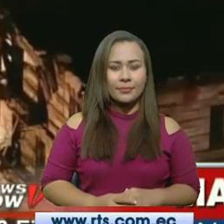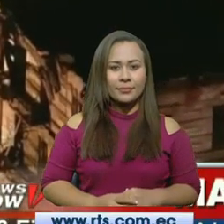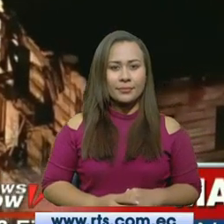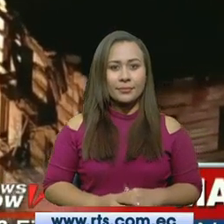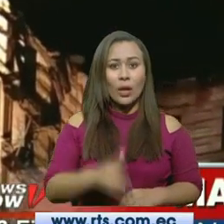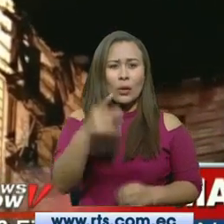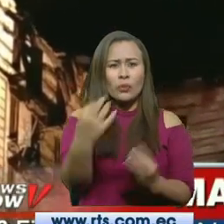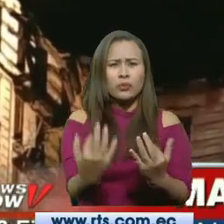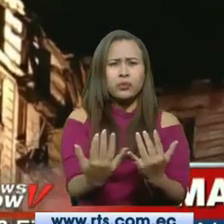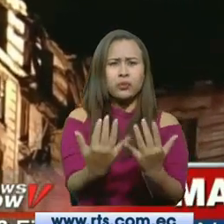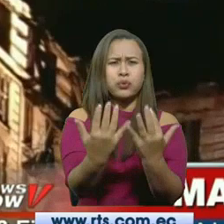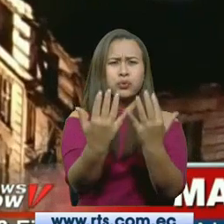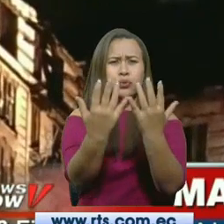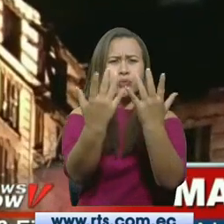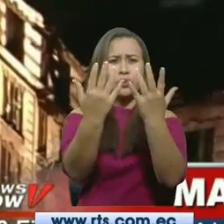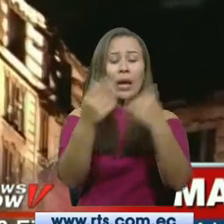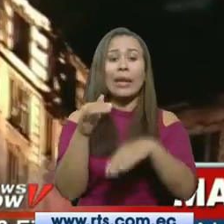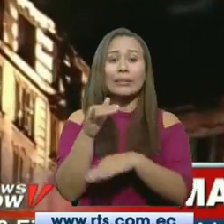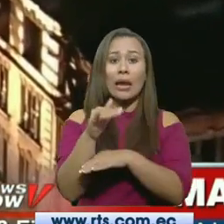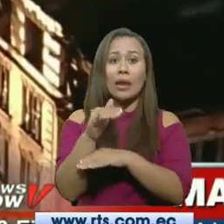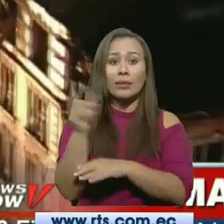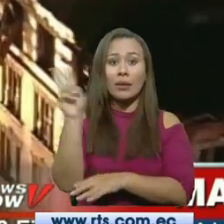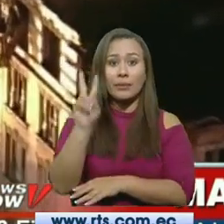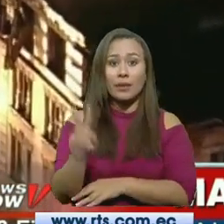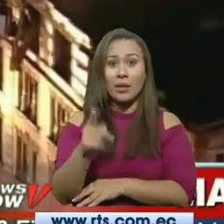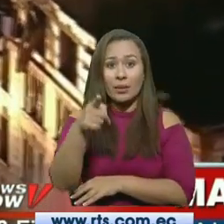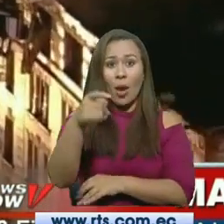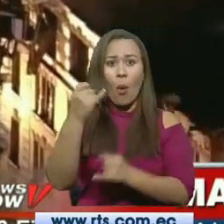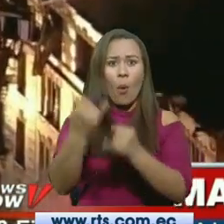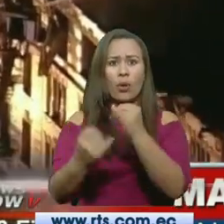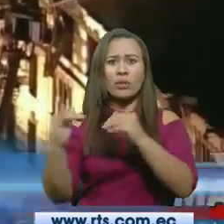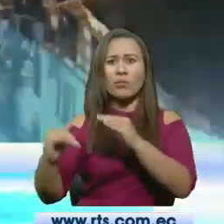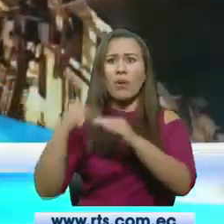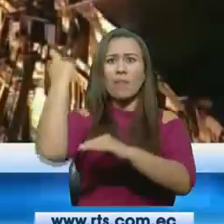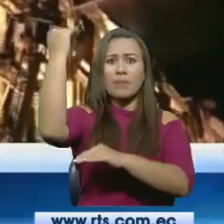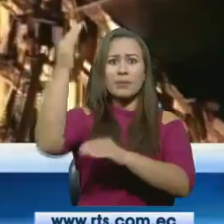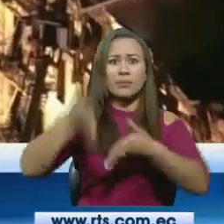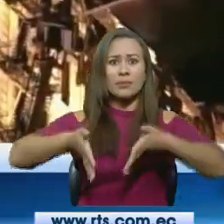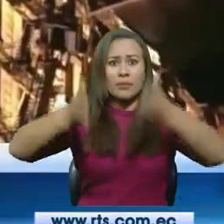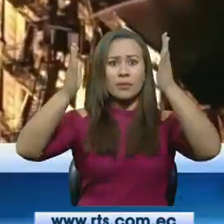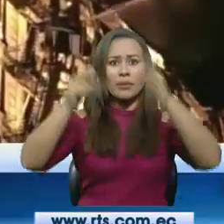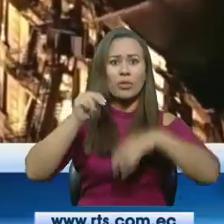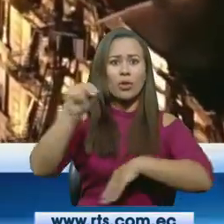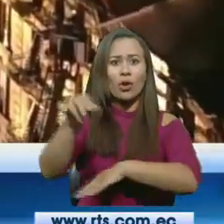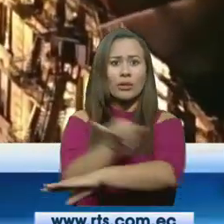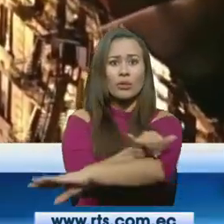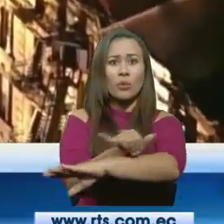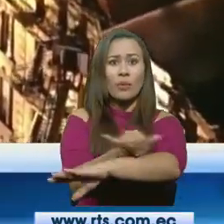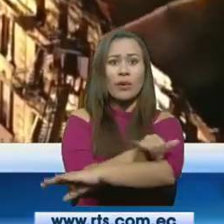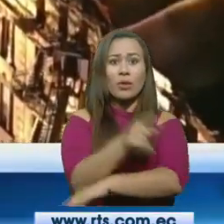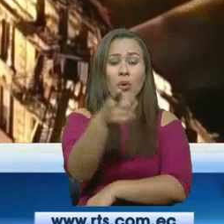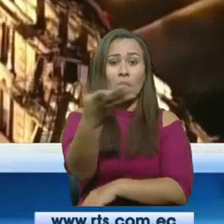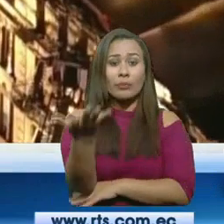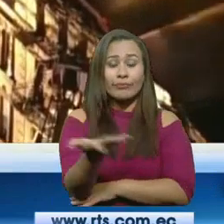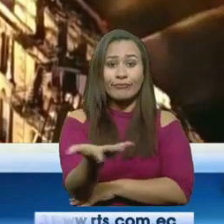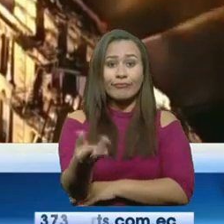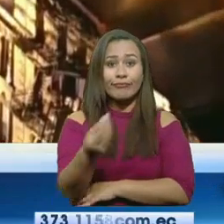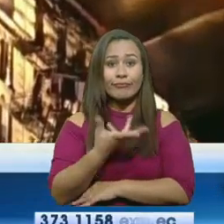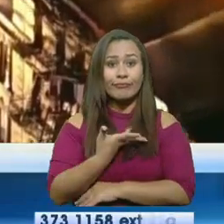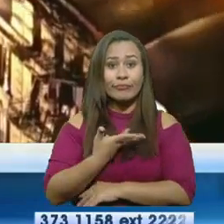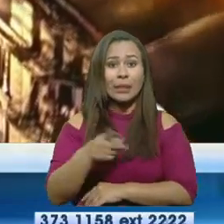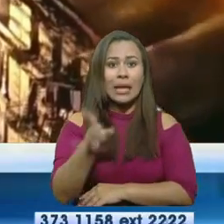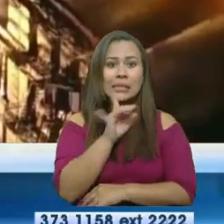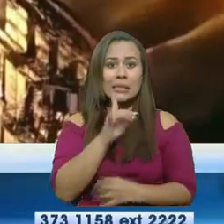Un incendio se divisó durante la tarde de este viernes en el último piso de un edificio del norte de Manhattan en la ciudad de Nueva York,